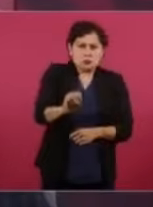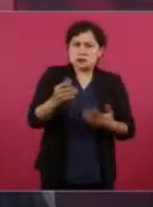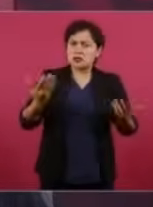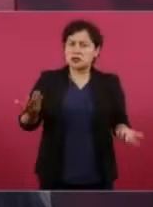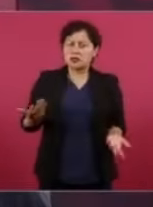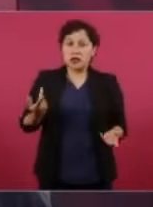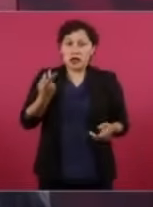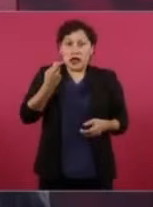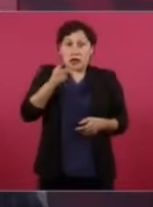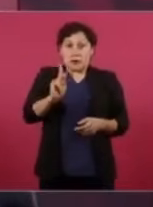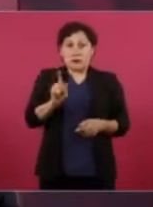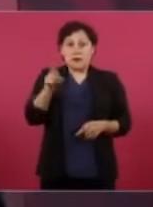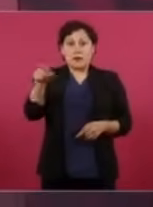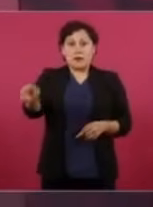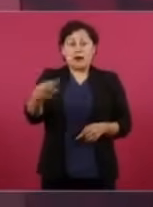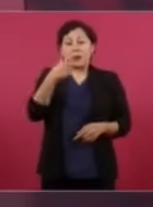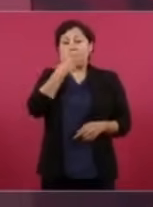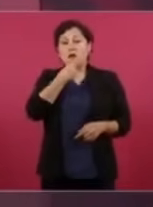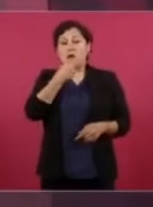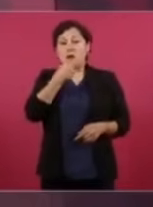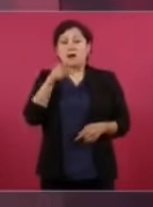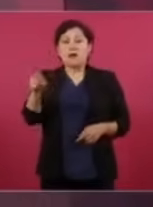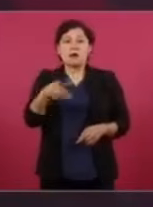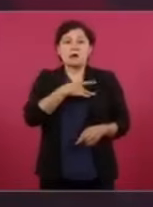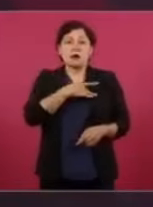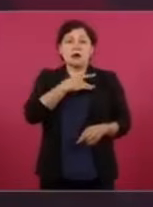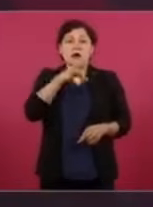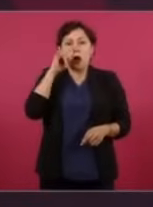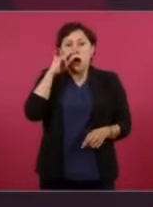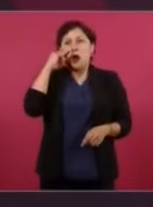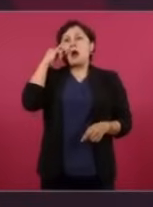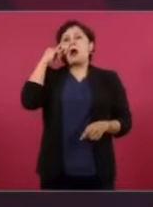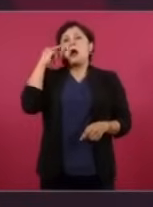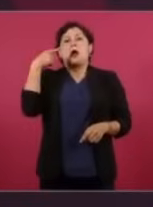siente que se le están afectando sus intereses.